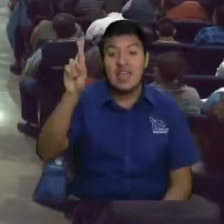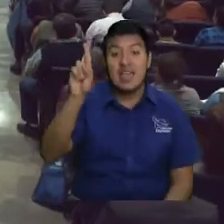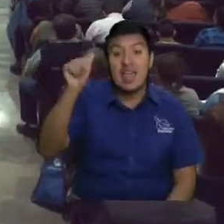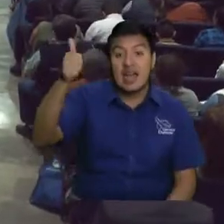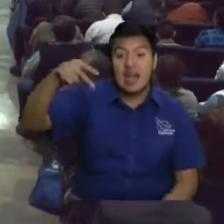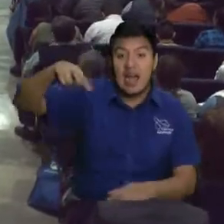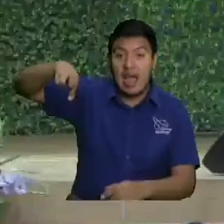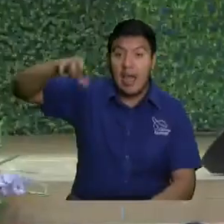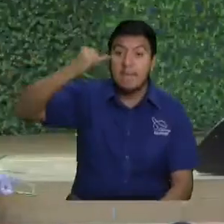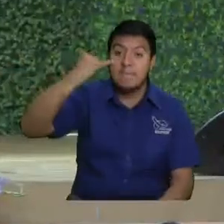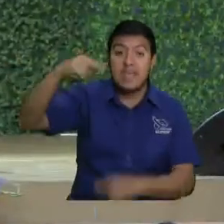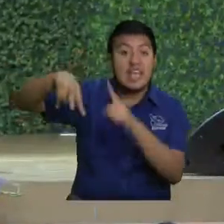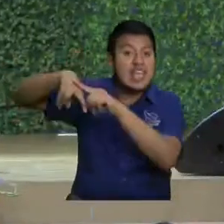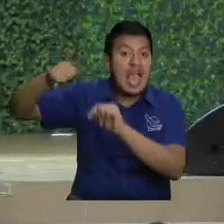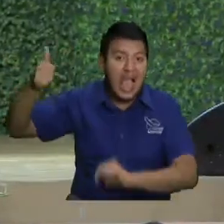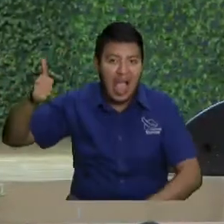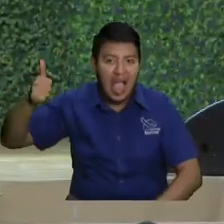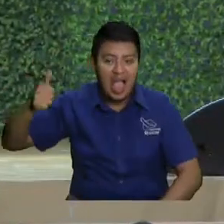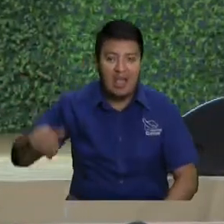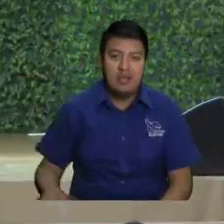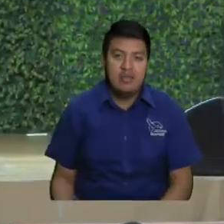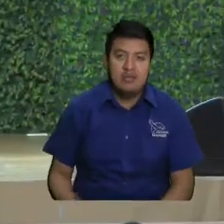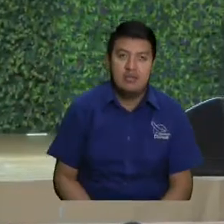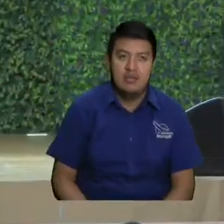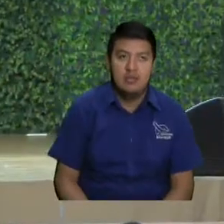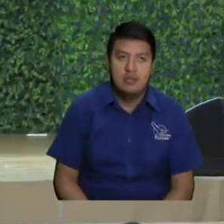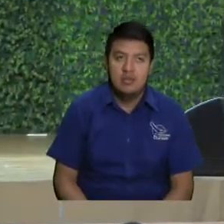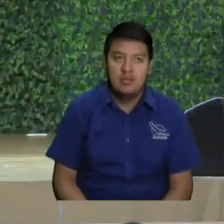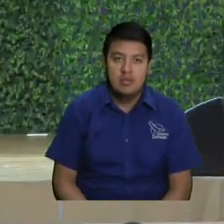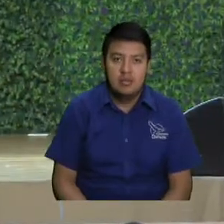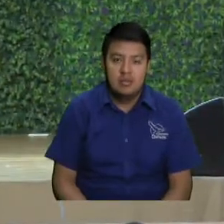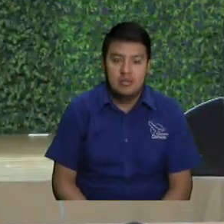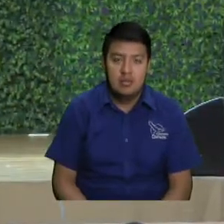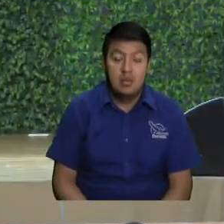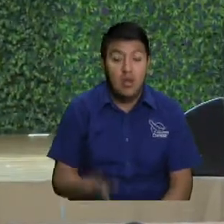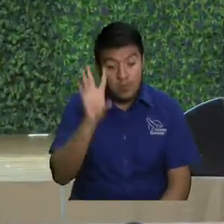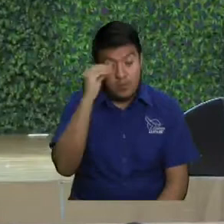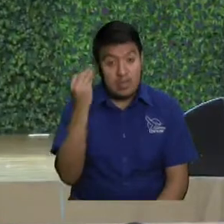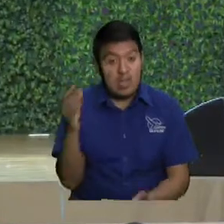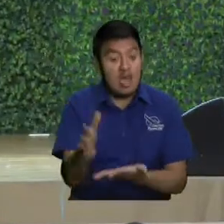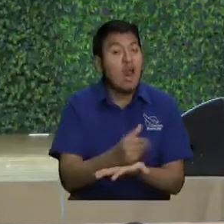un momentito. Con eso no te metas. Eso es algo sagrado para mí.